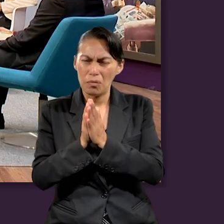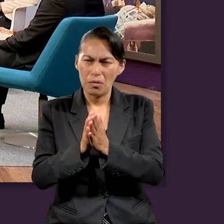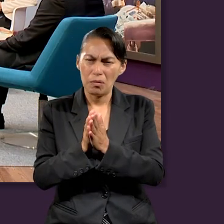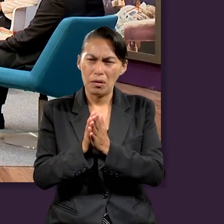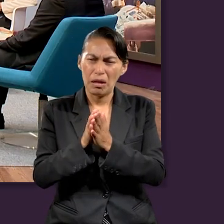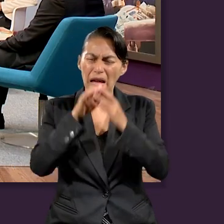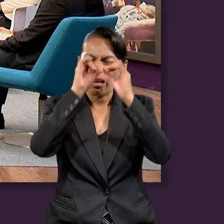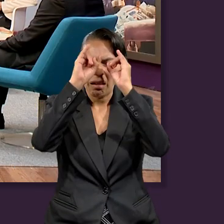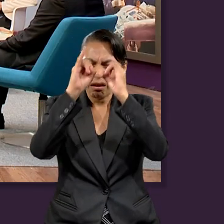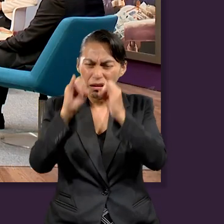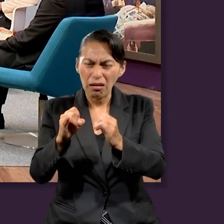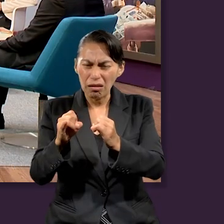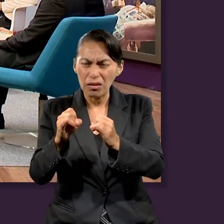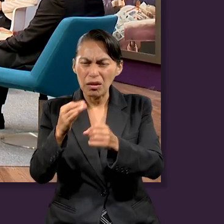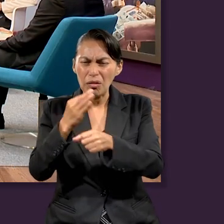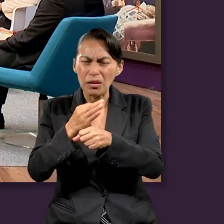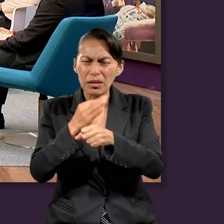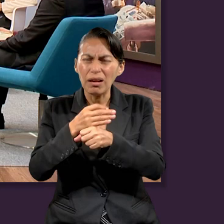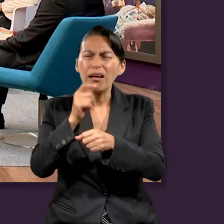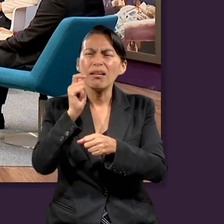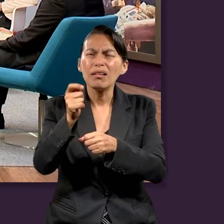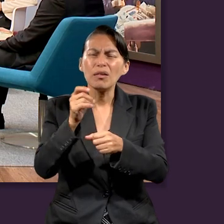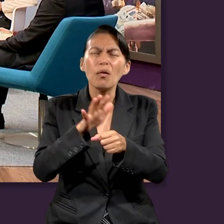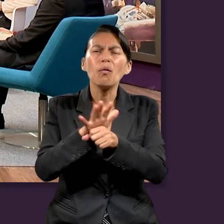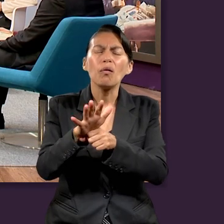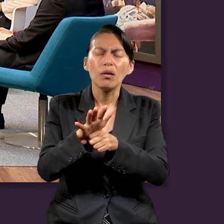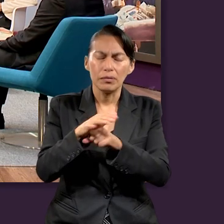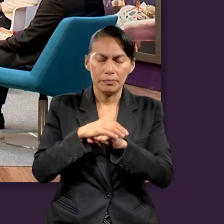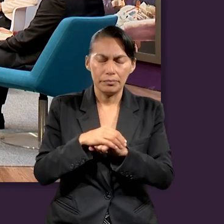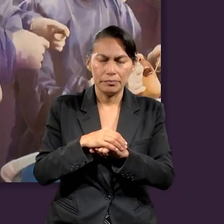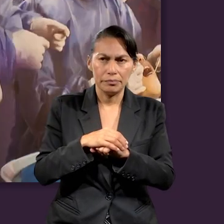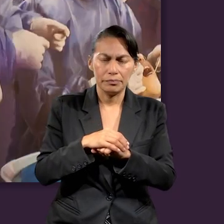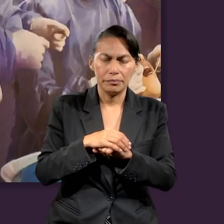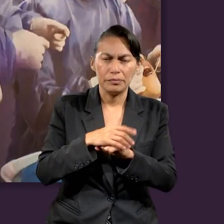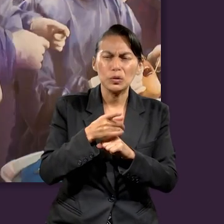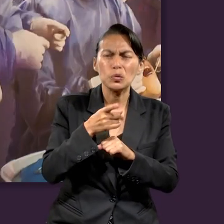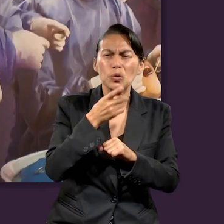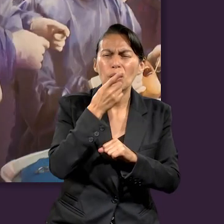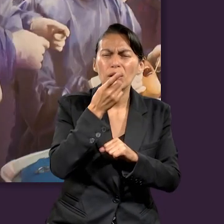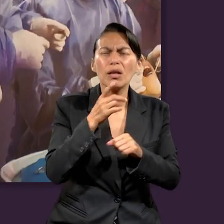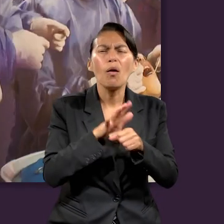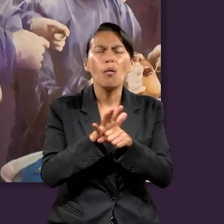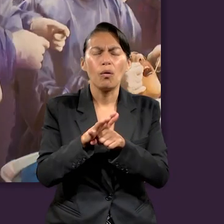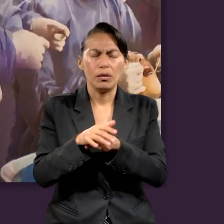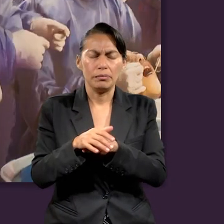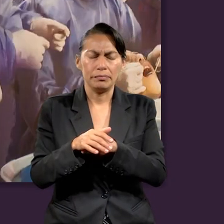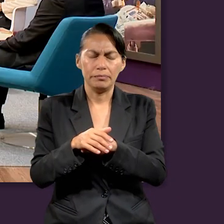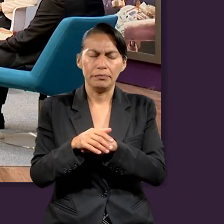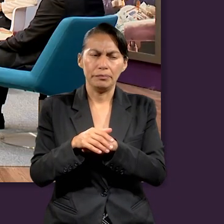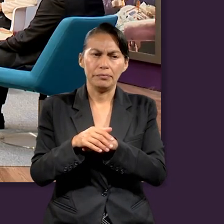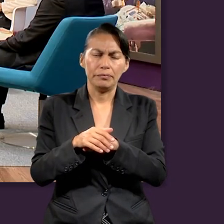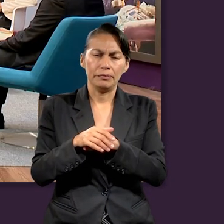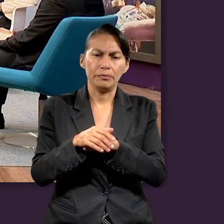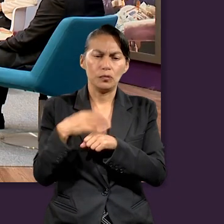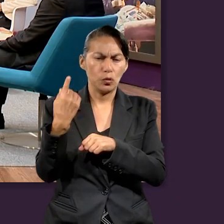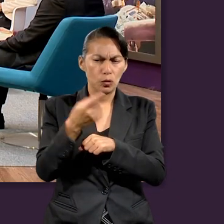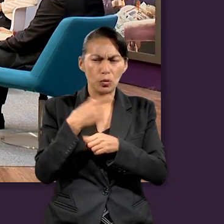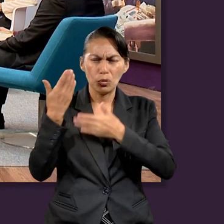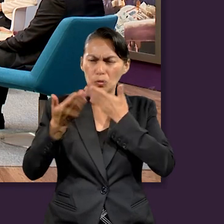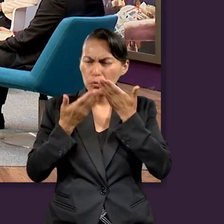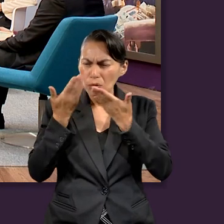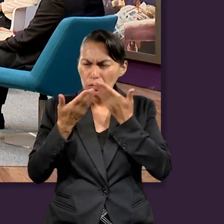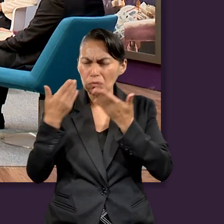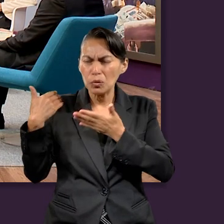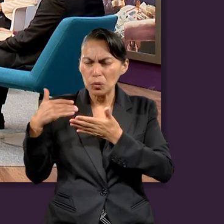háblanos un poquito acerca de esos ídolos actuales. ¿Qué invitación nos puedes dar de la